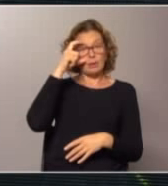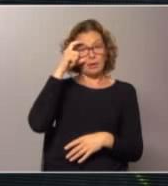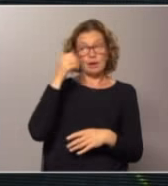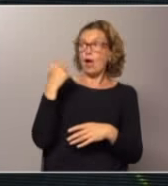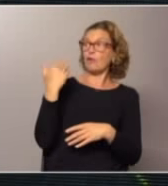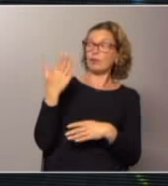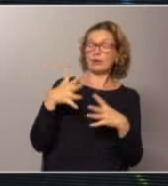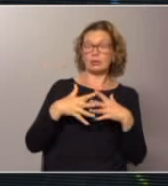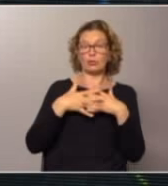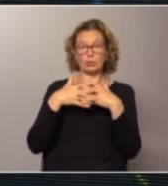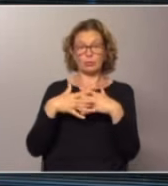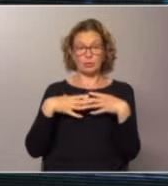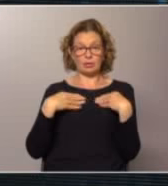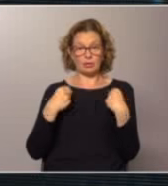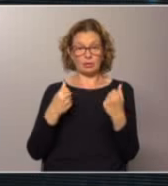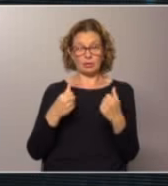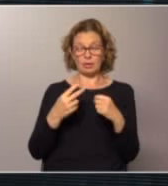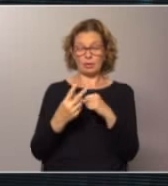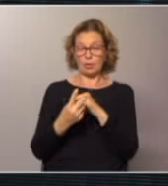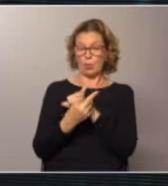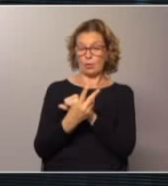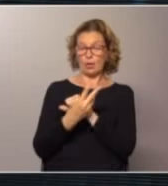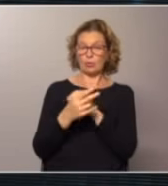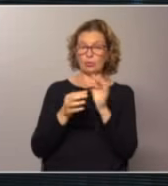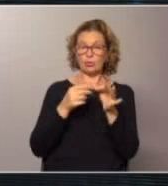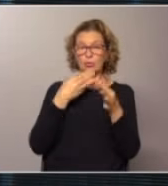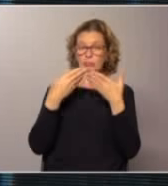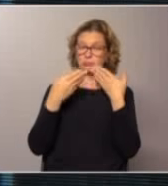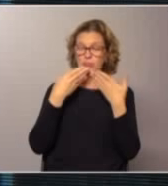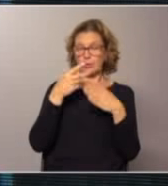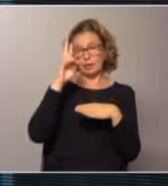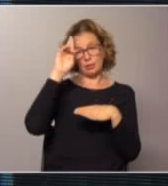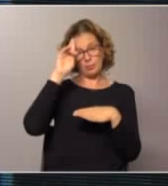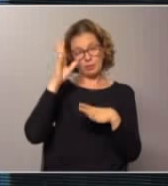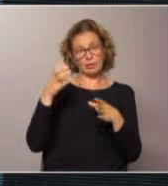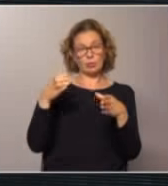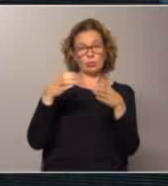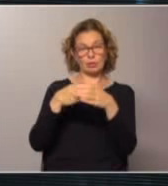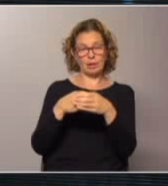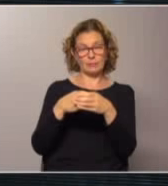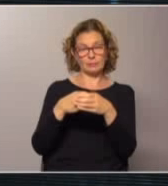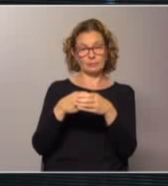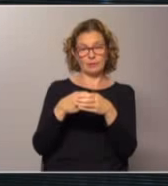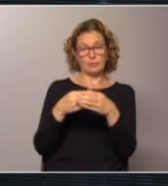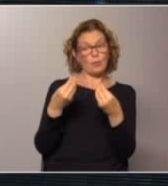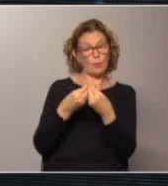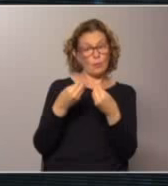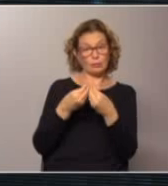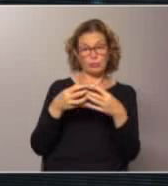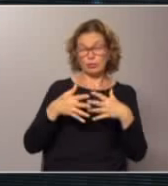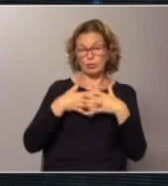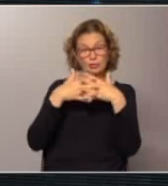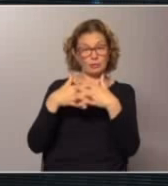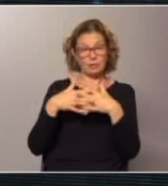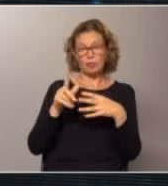eeuu y siente un tipo cuidadoso que habla de respeto de unidad pero hay una gran parte de norteamericanos que no quiere